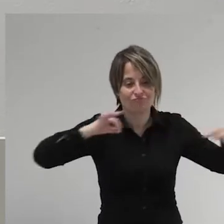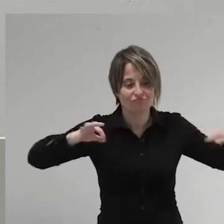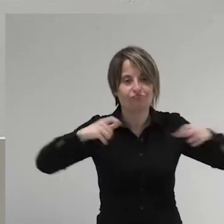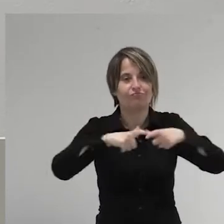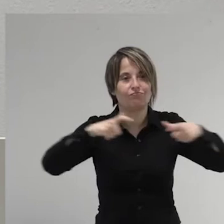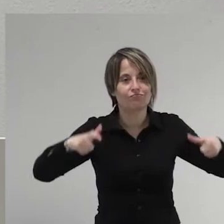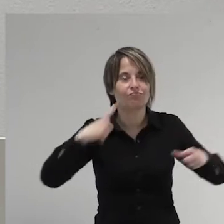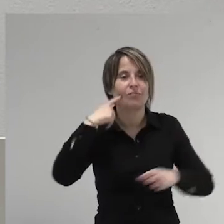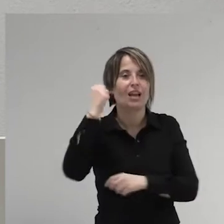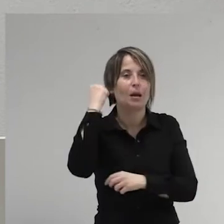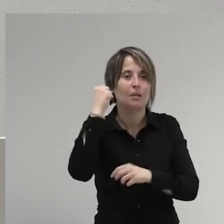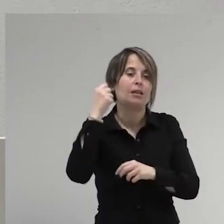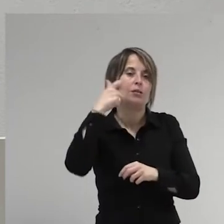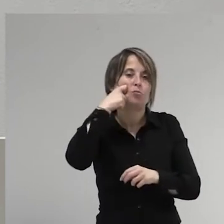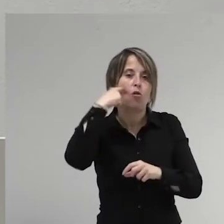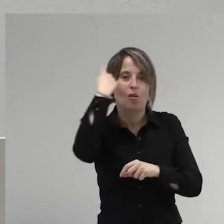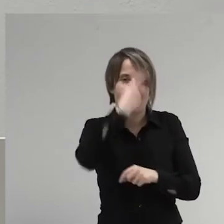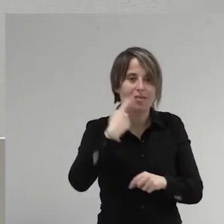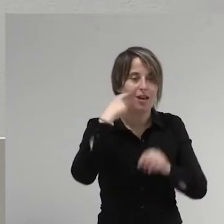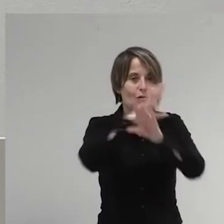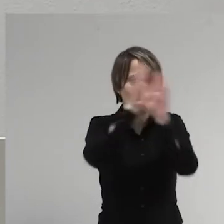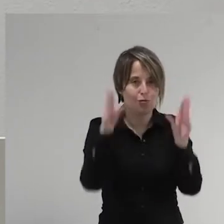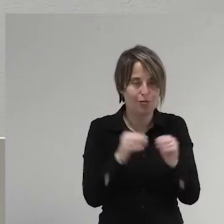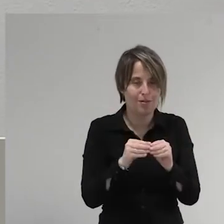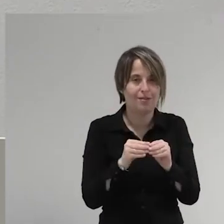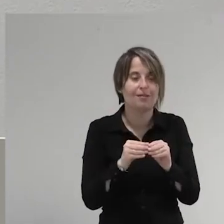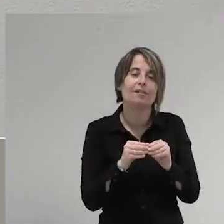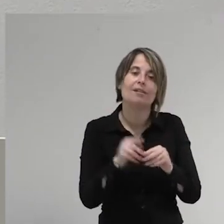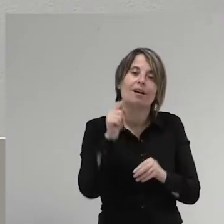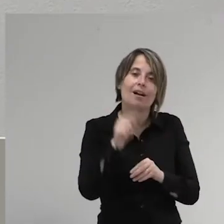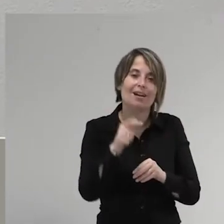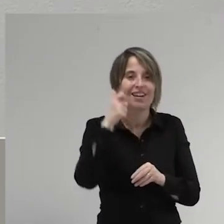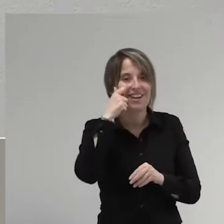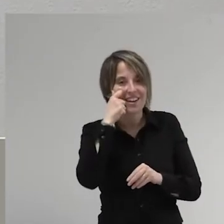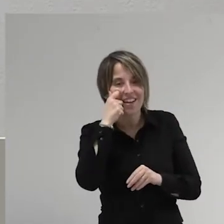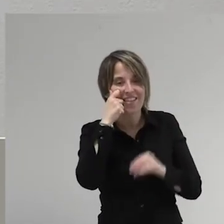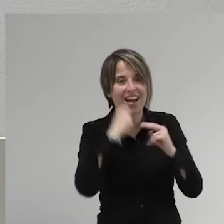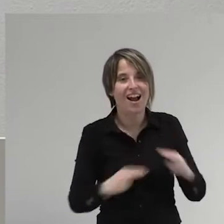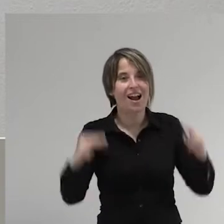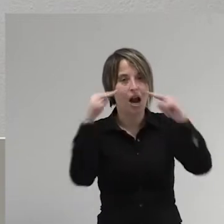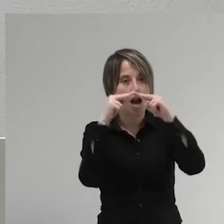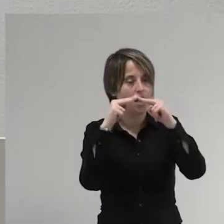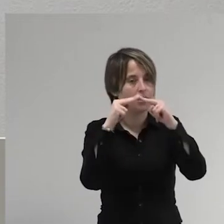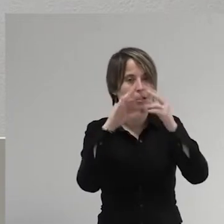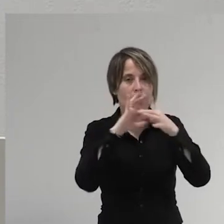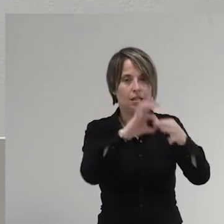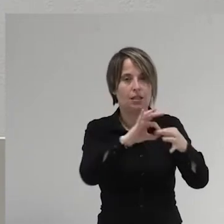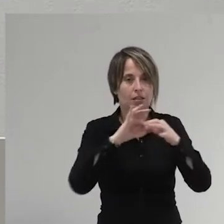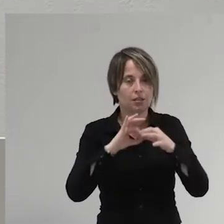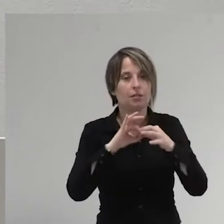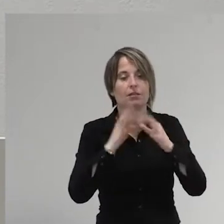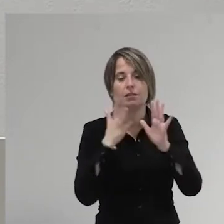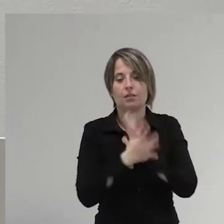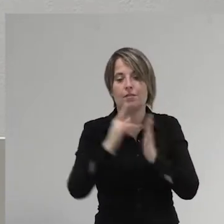es el capitalismo racial global. En este sentido, raza y clase son constitutivos de un